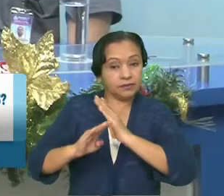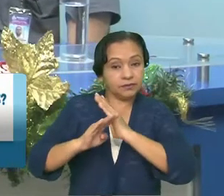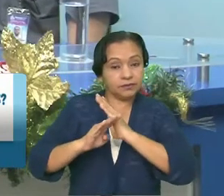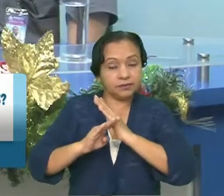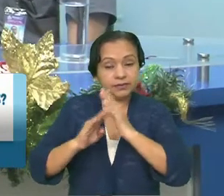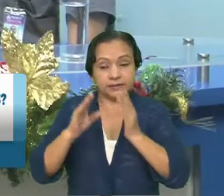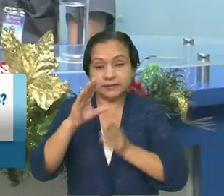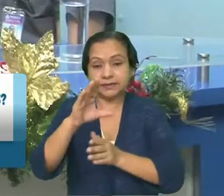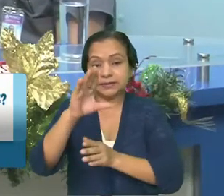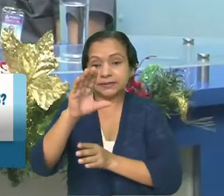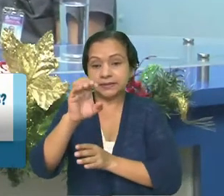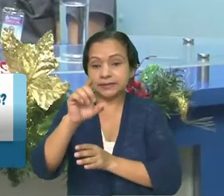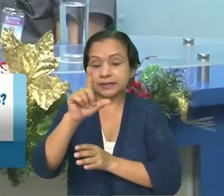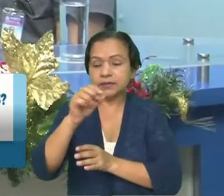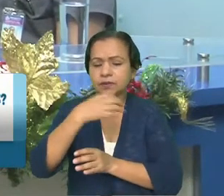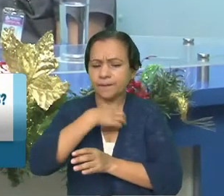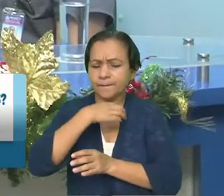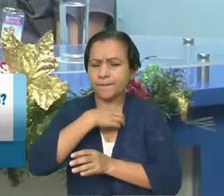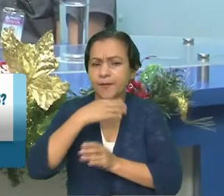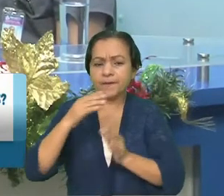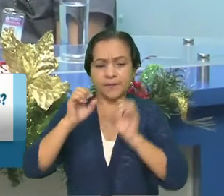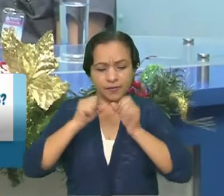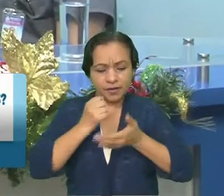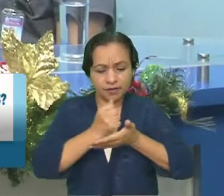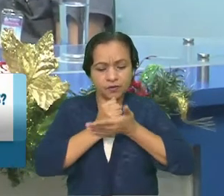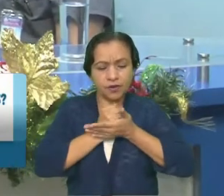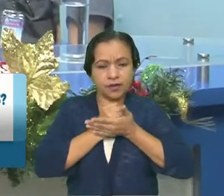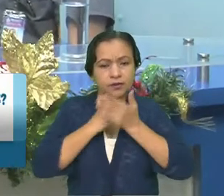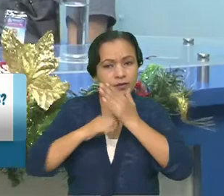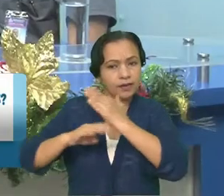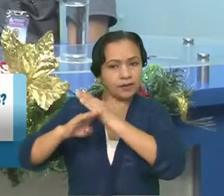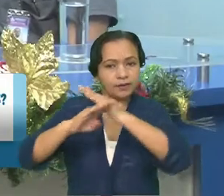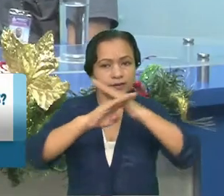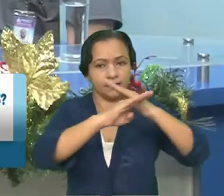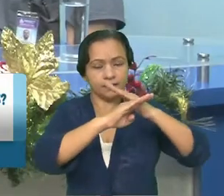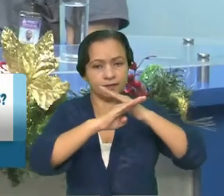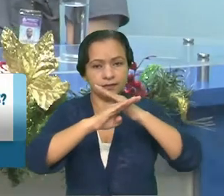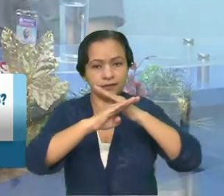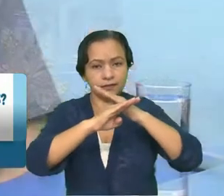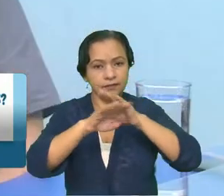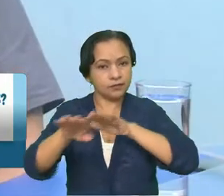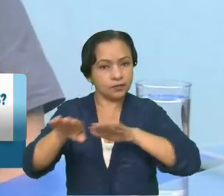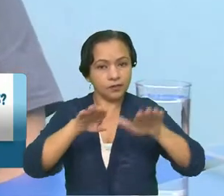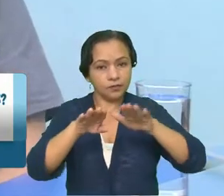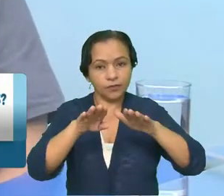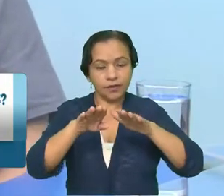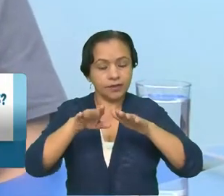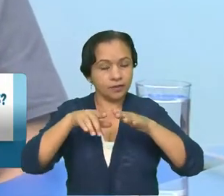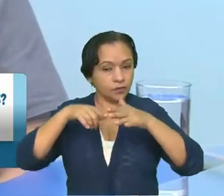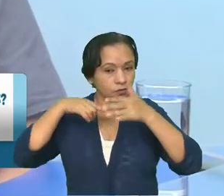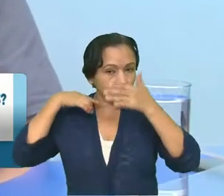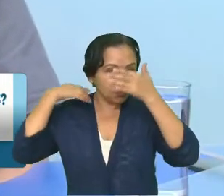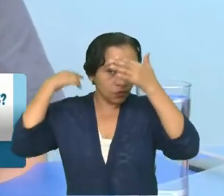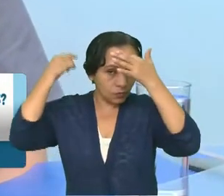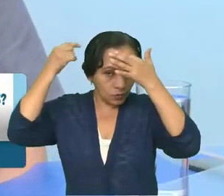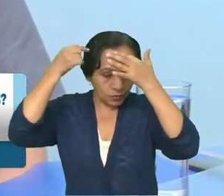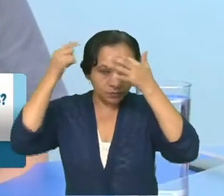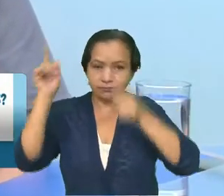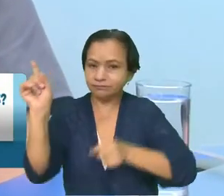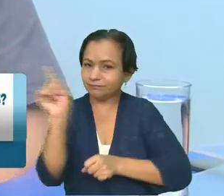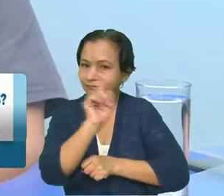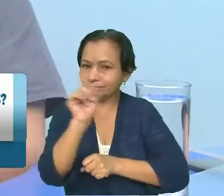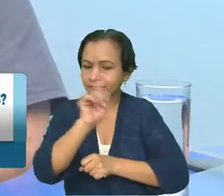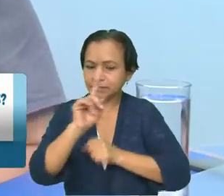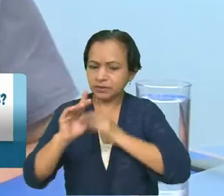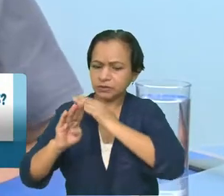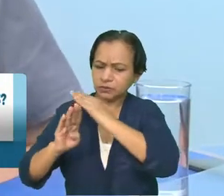las células de defensa que tenemos en el cuerpo, los linfocitos sobre todo, no deberían de entrar al cerebro. Es decir, la